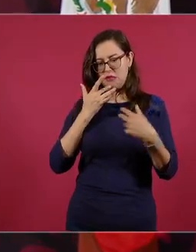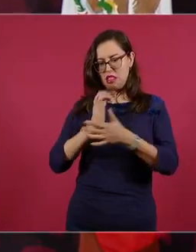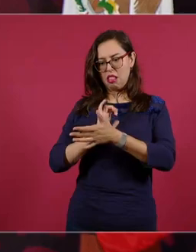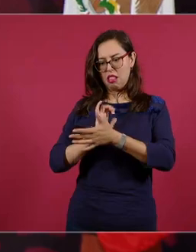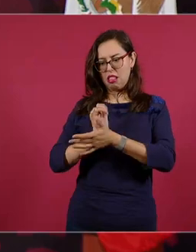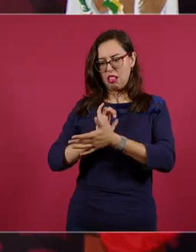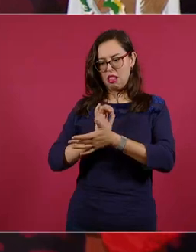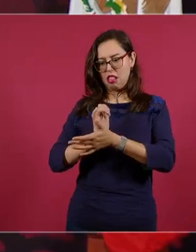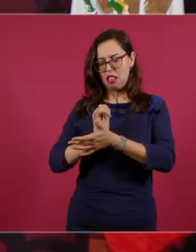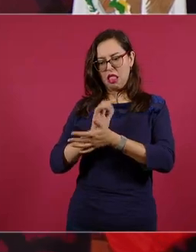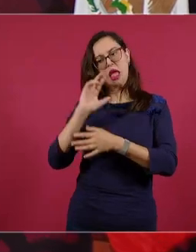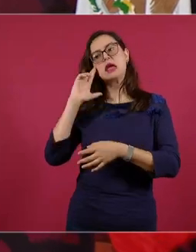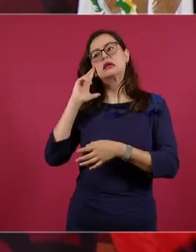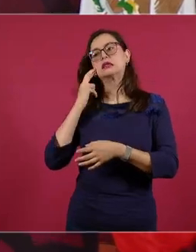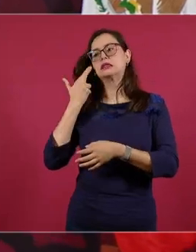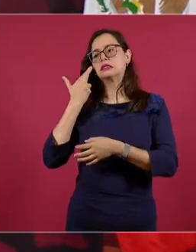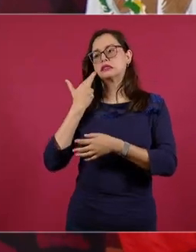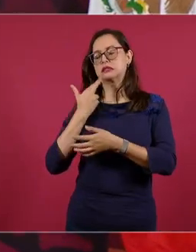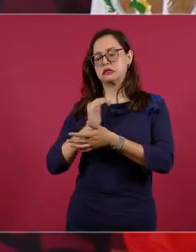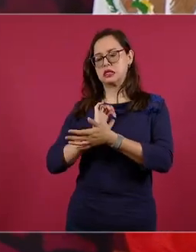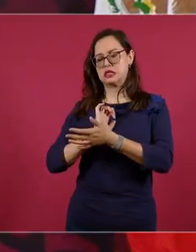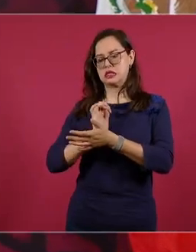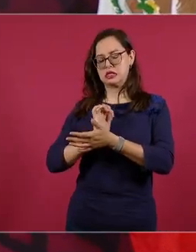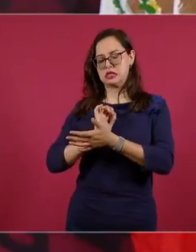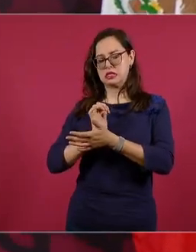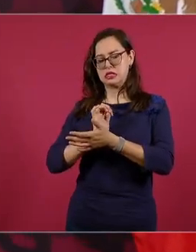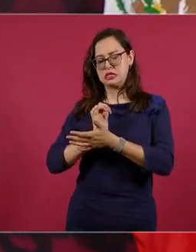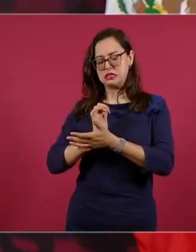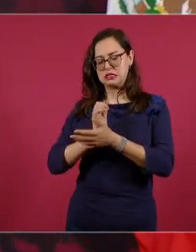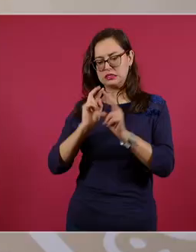mucho menos racismo.